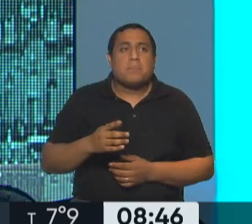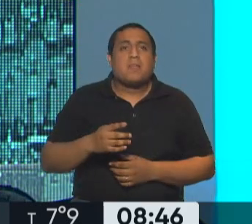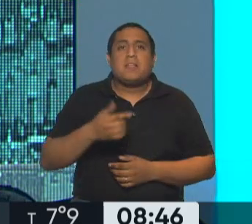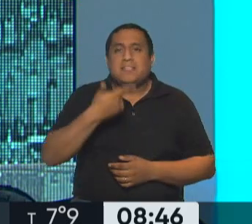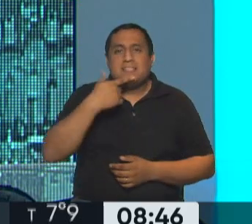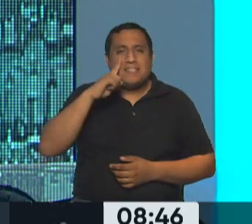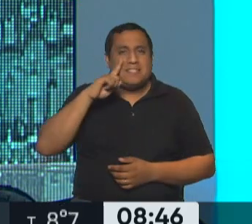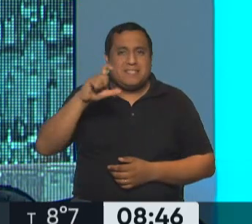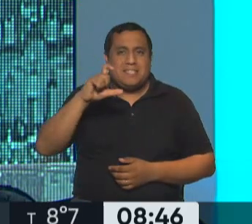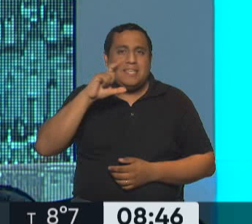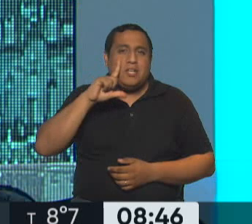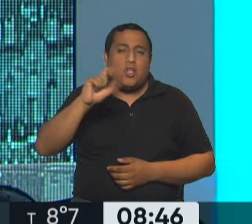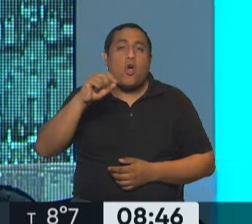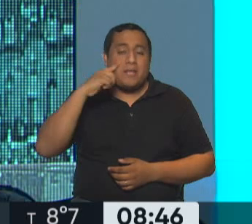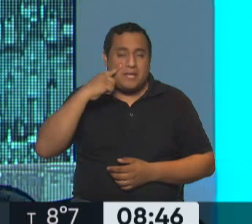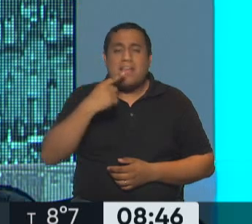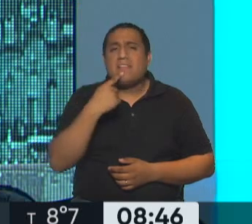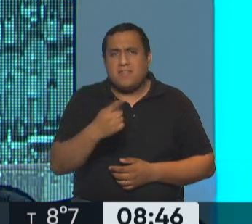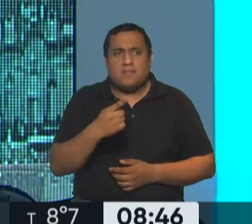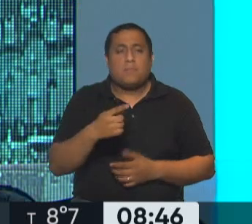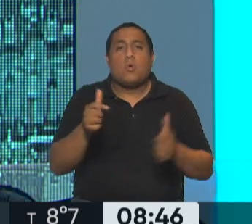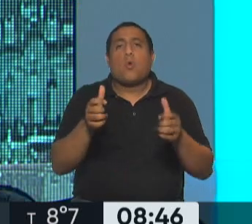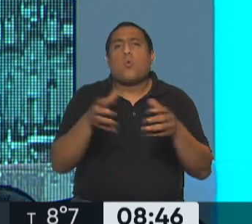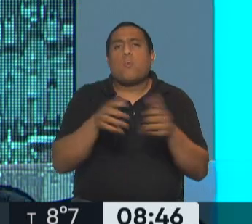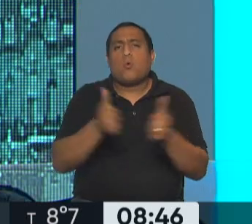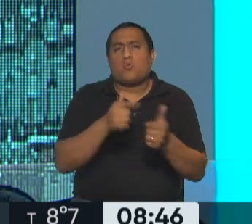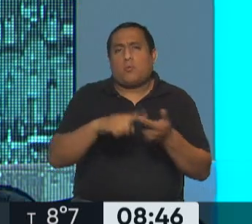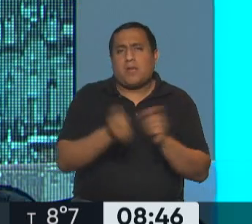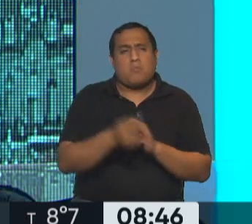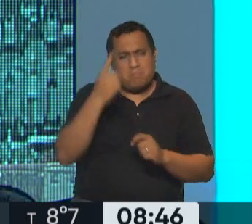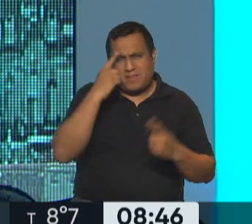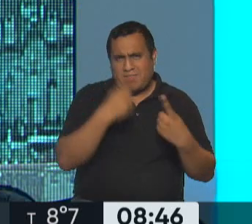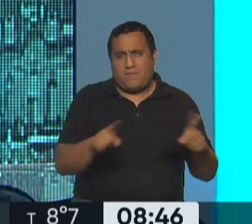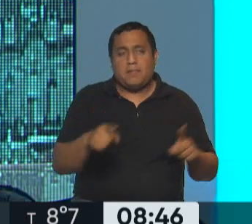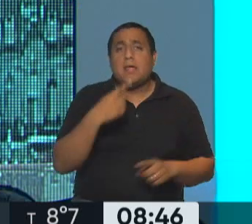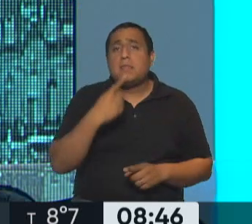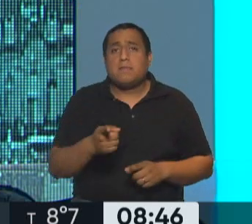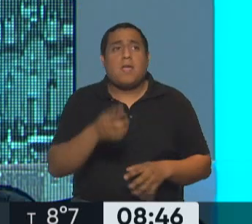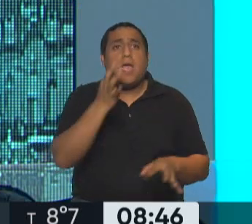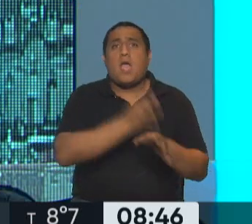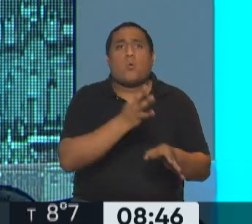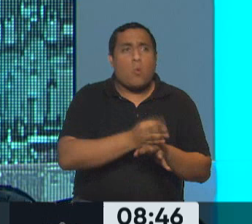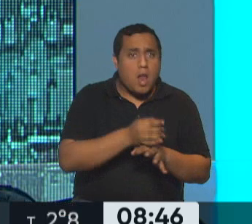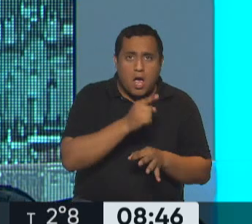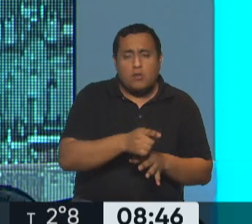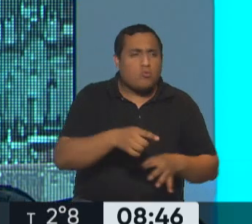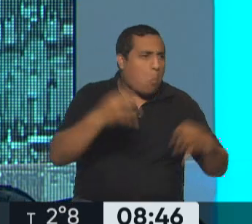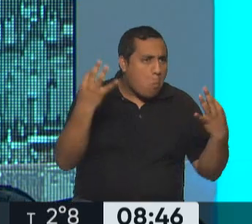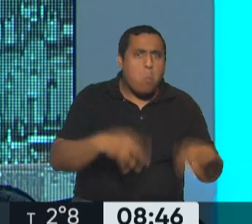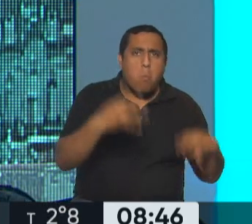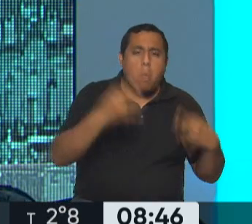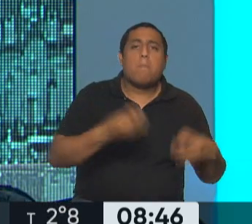Silioni dijo, contrariamente a lo que piensan desde Juntos por el Cambio, que la escuela es la institución más apta para que